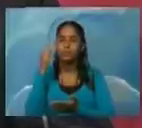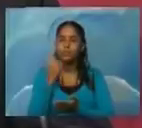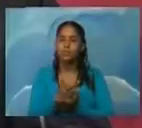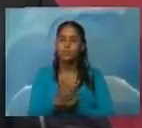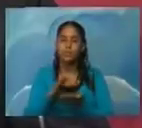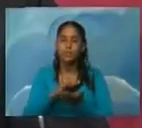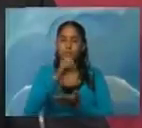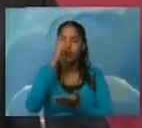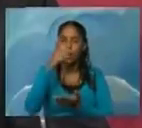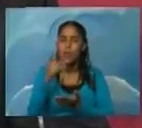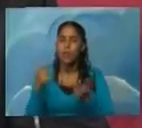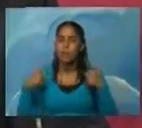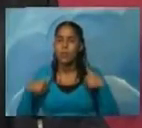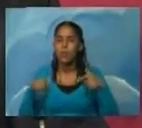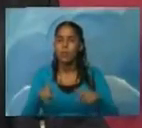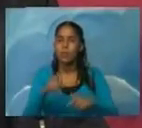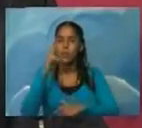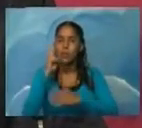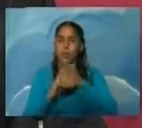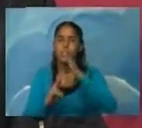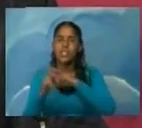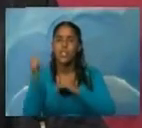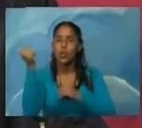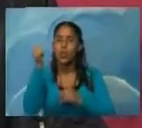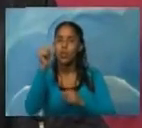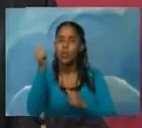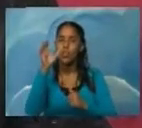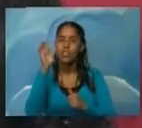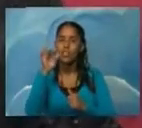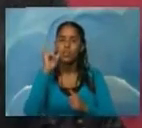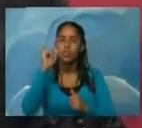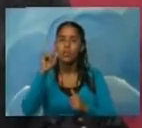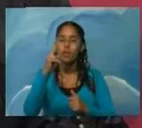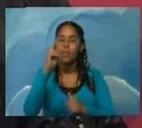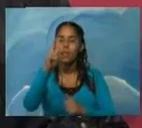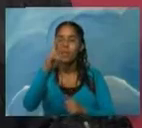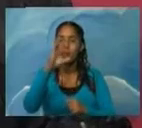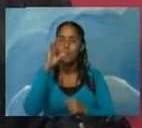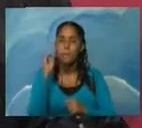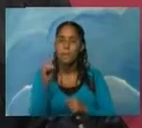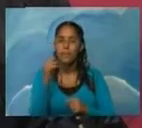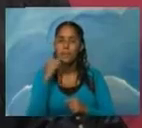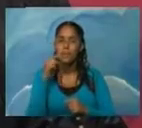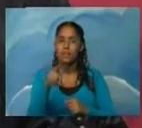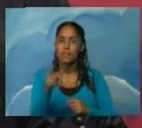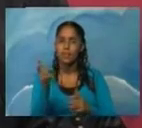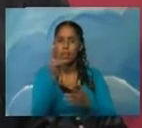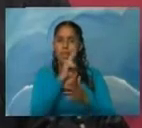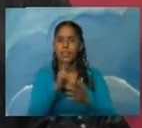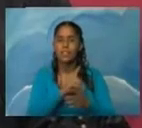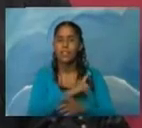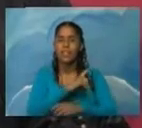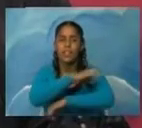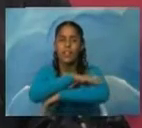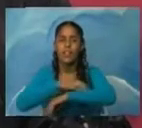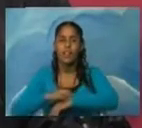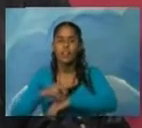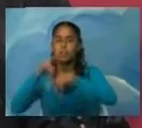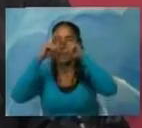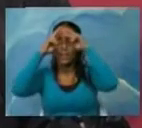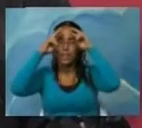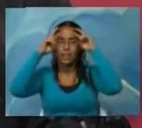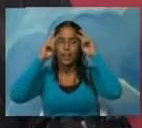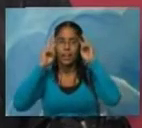Gloria a Dios, me corresponde el versículo 19 y 20 de esta lista de animales